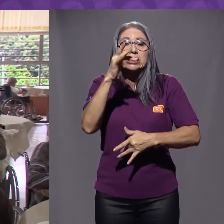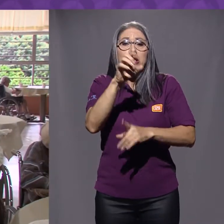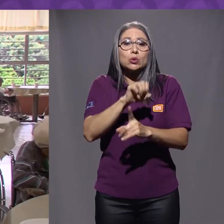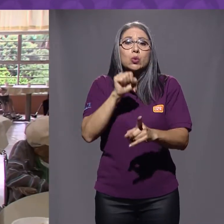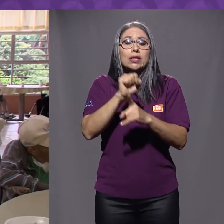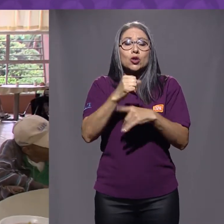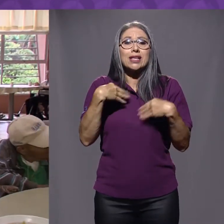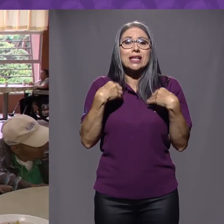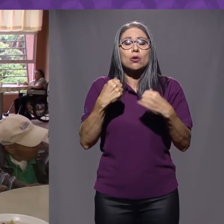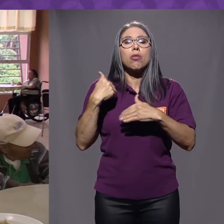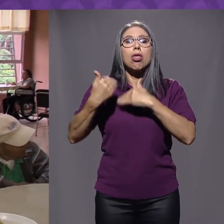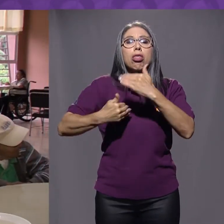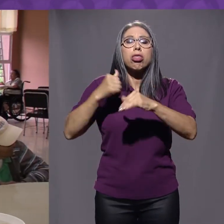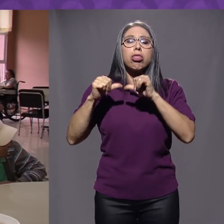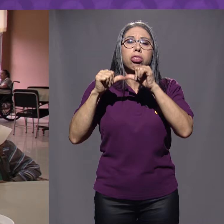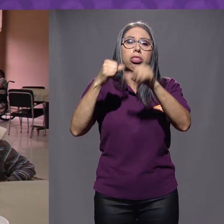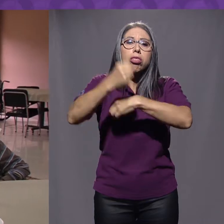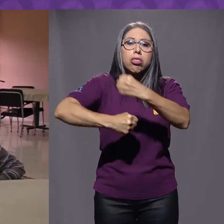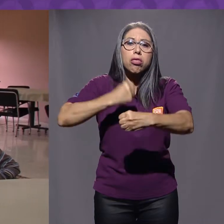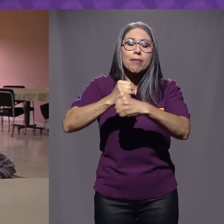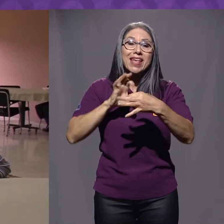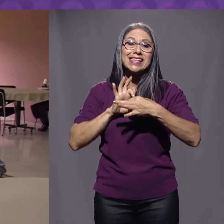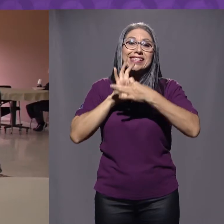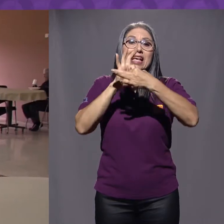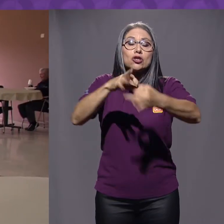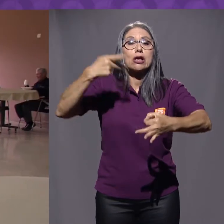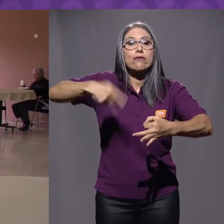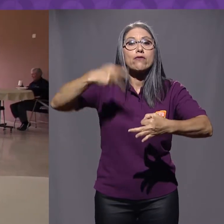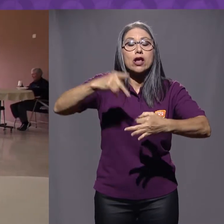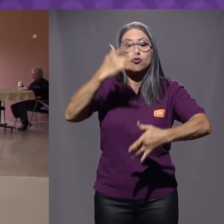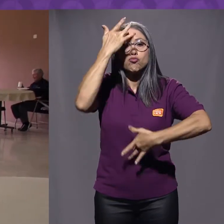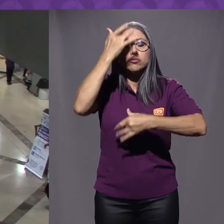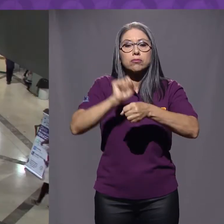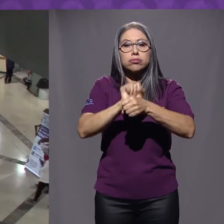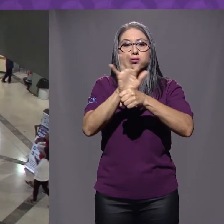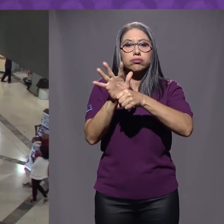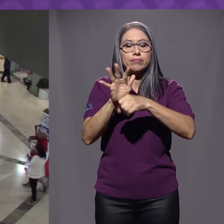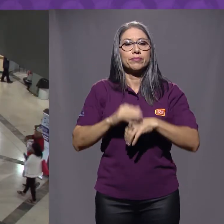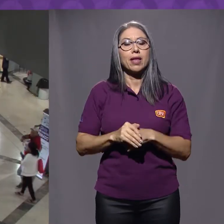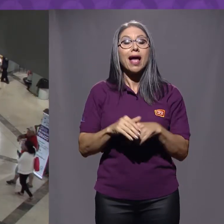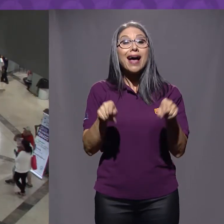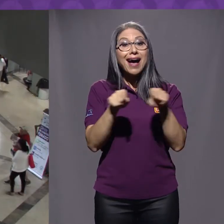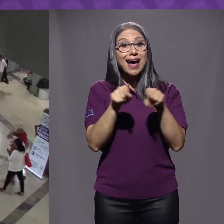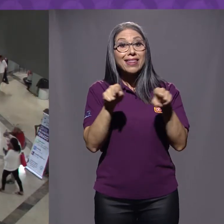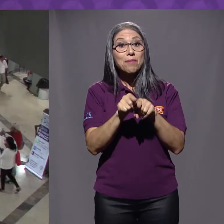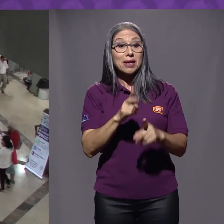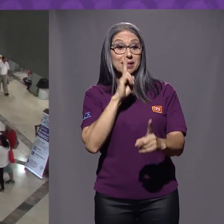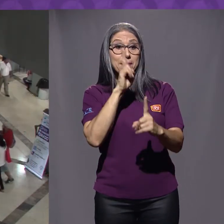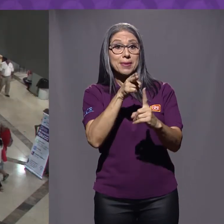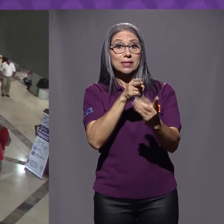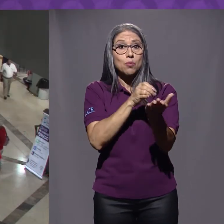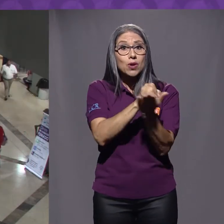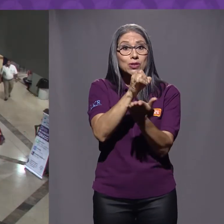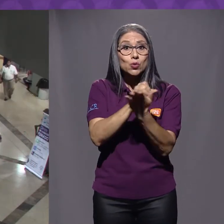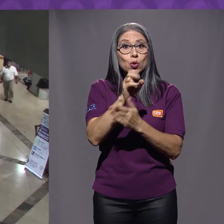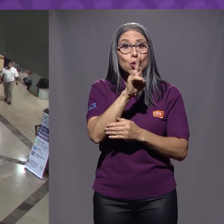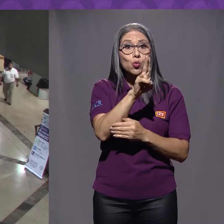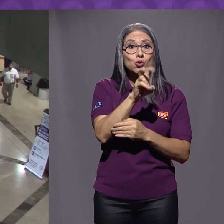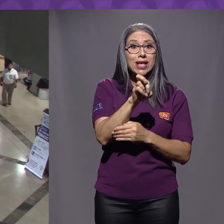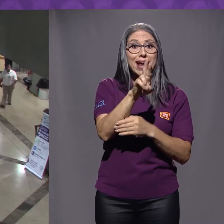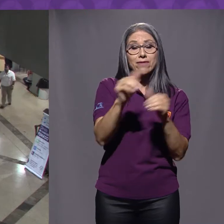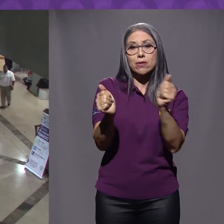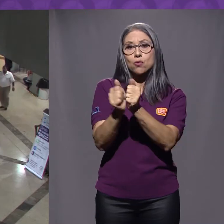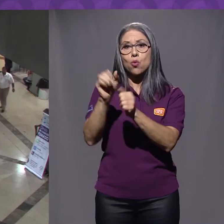crónicas de salud que se asocia directamente al riesgo por contagio del COVID-19. Además, ese mismo estudio de la UCR